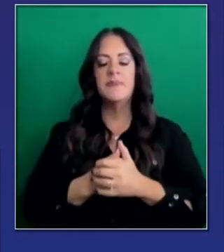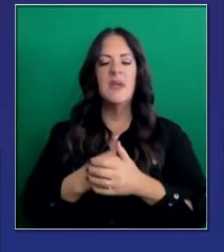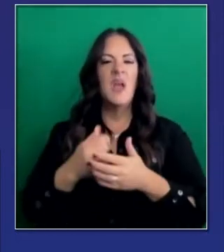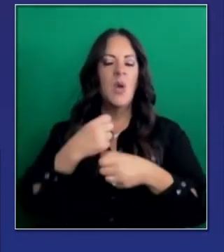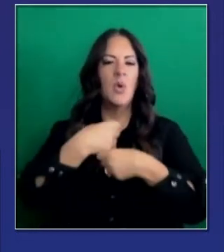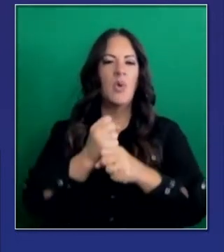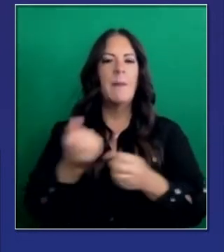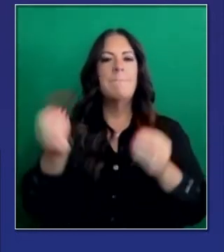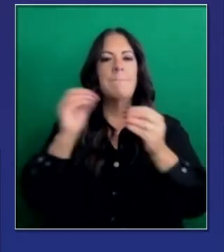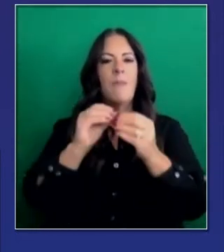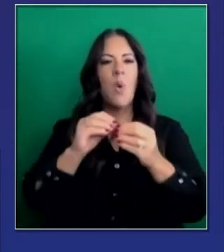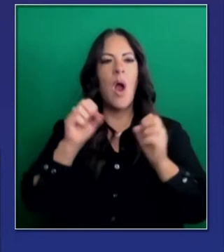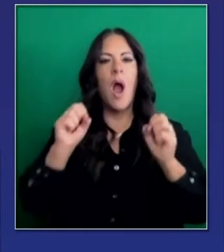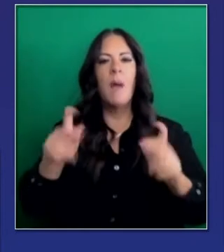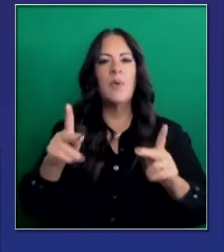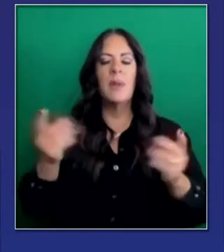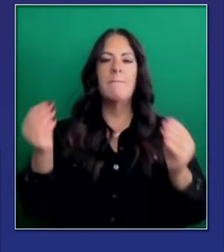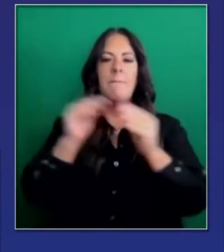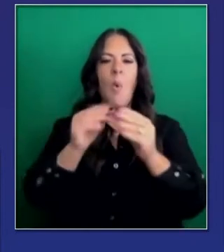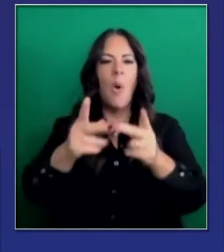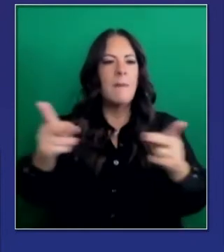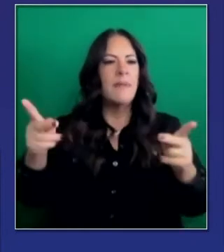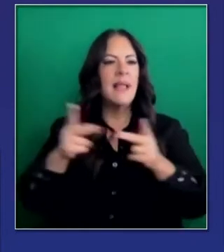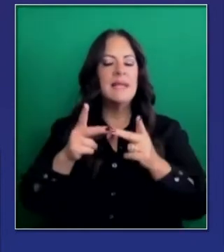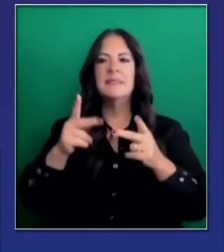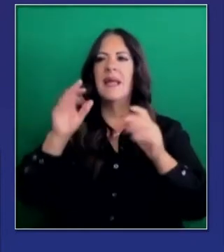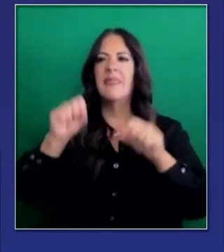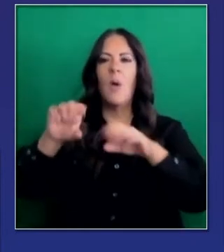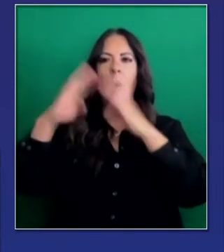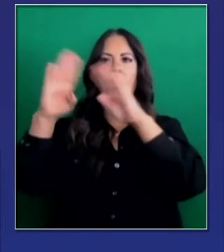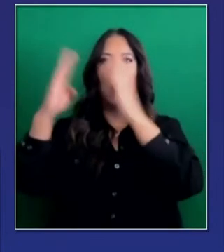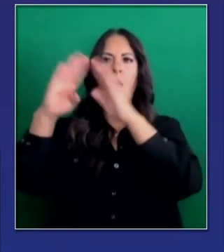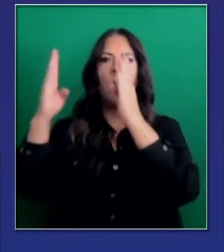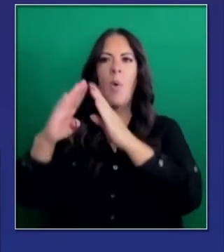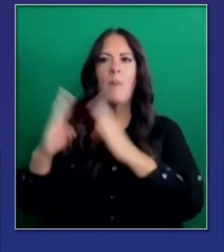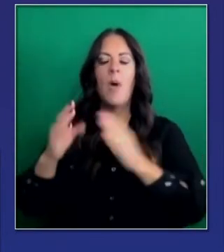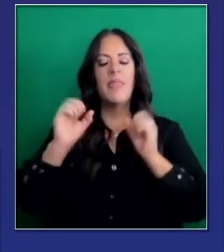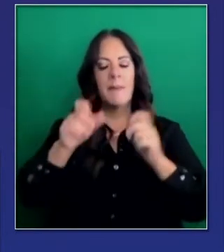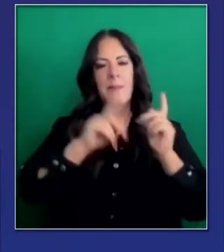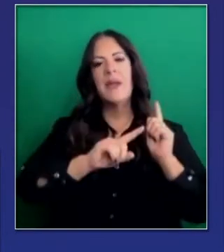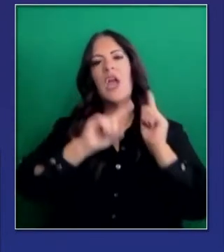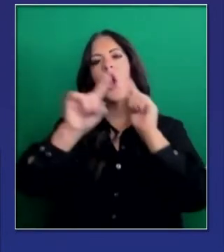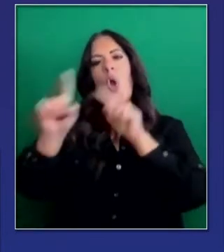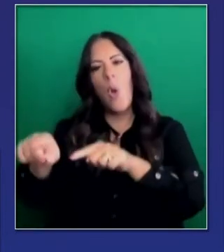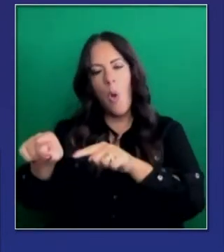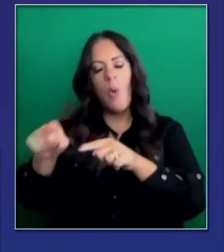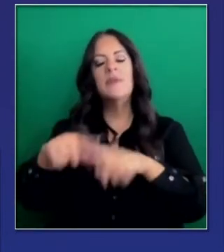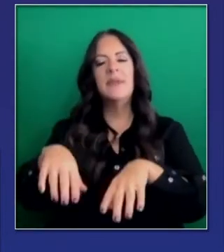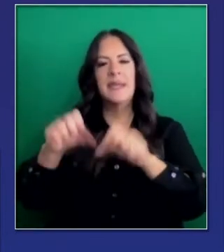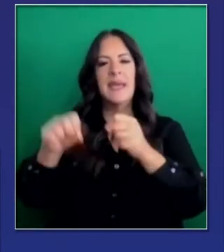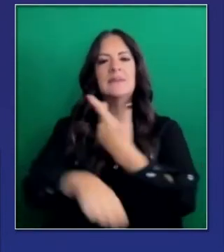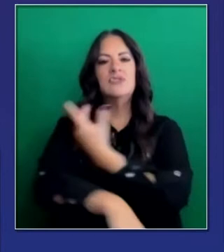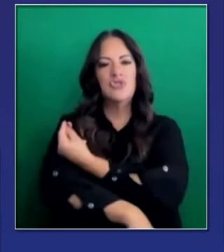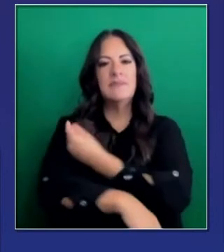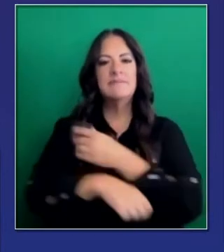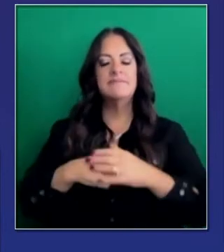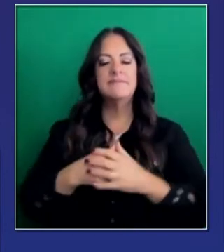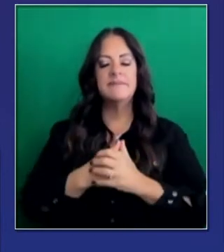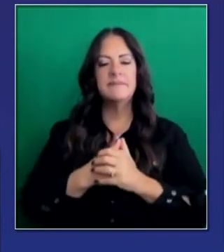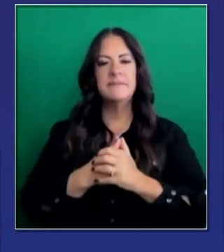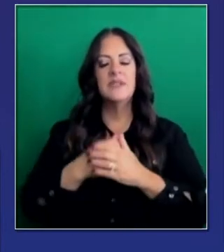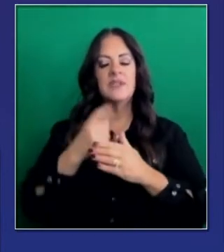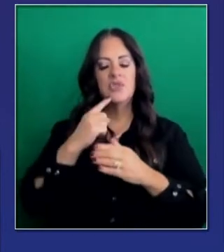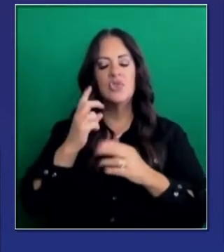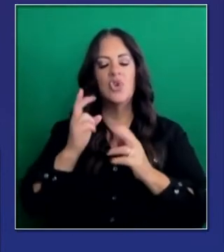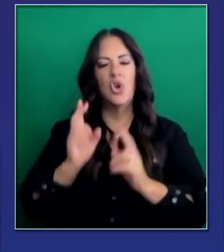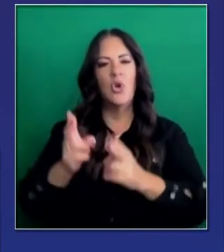posible y todos deberíamos anticipar y esperar en cuanto al aumento de esta última milla en cuanto a